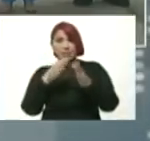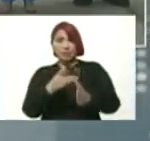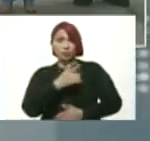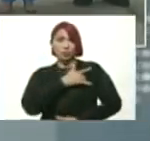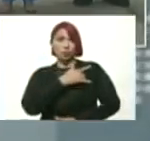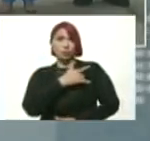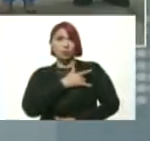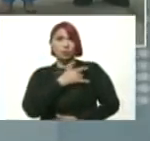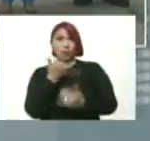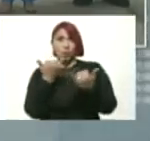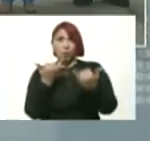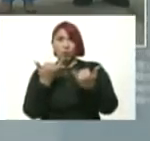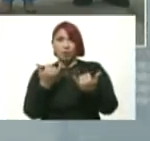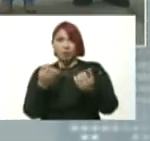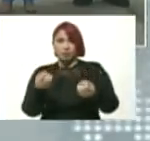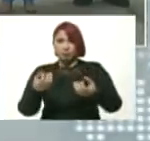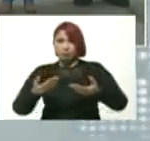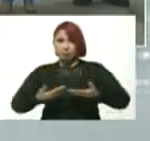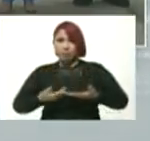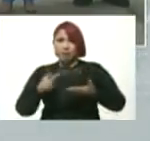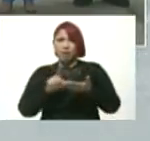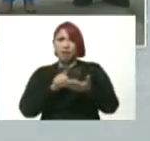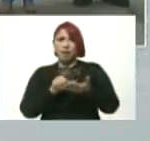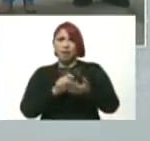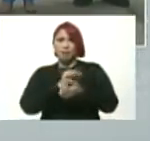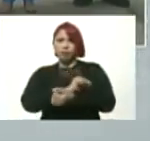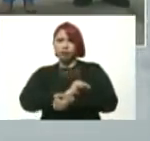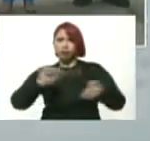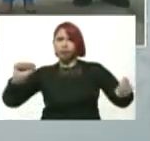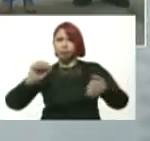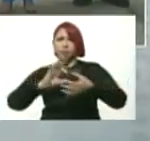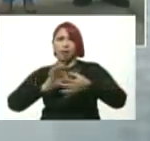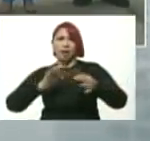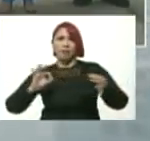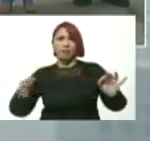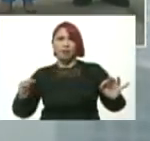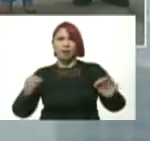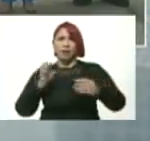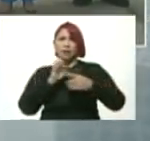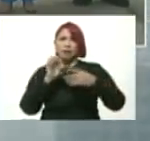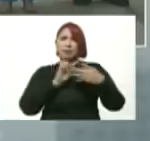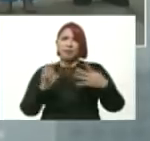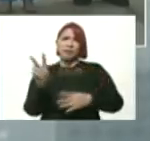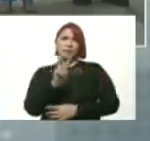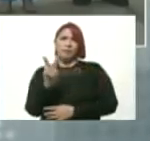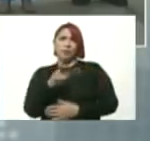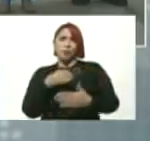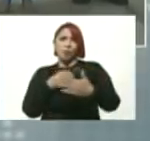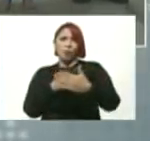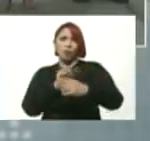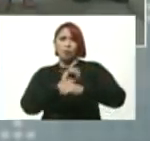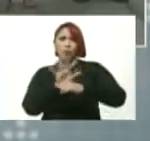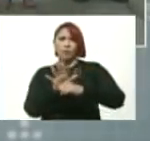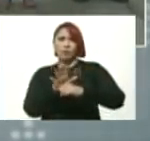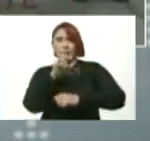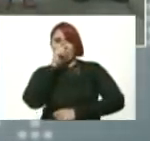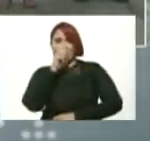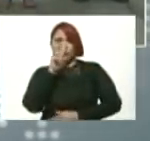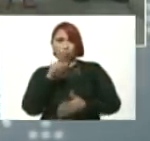acaba de regalar este libro se llama rompiendo cadenas estrategia venezolana contra el 19 año